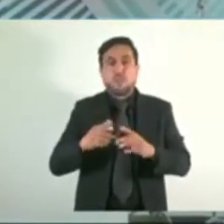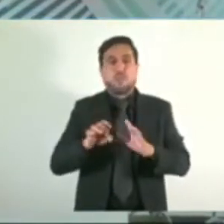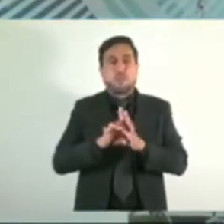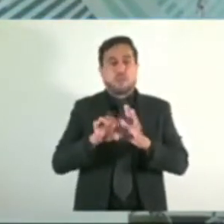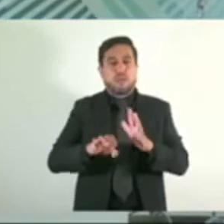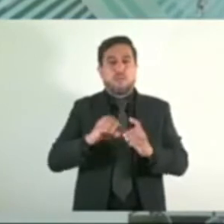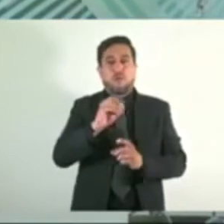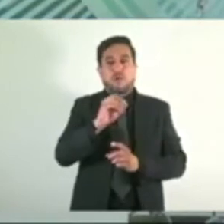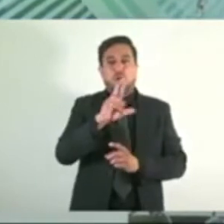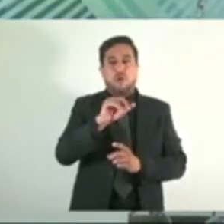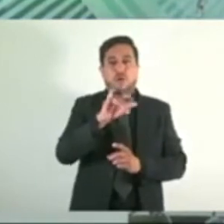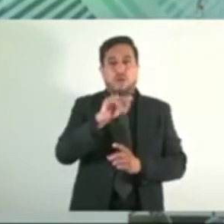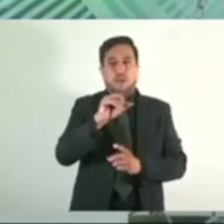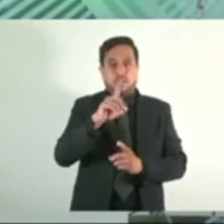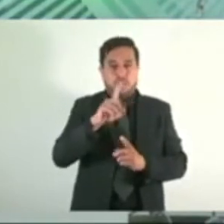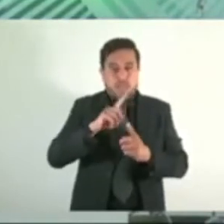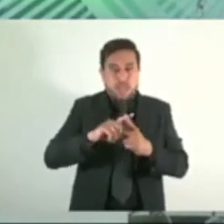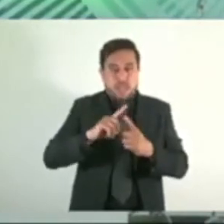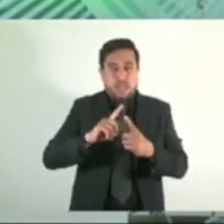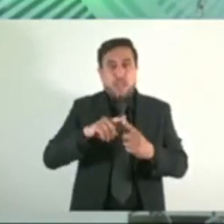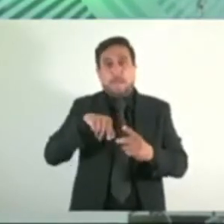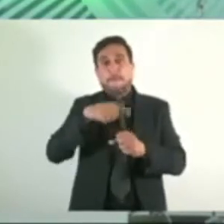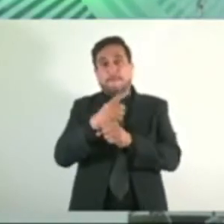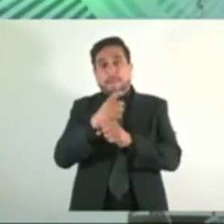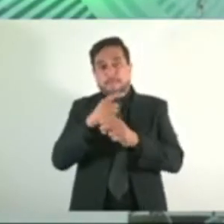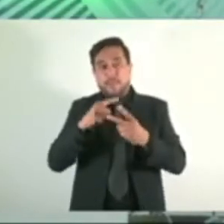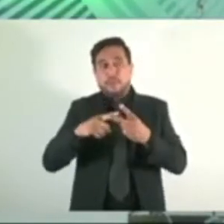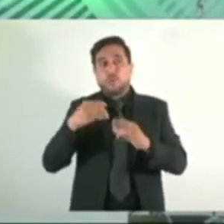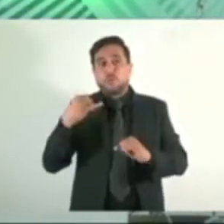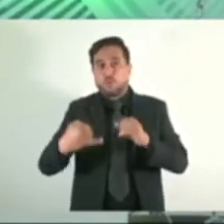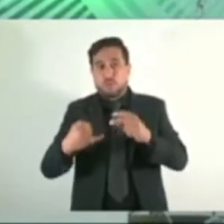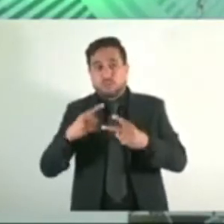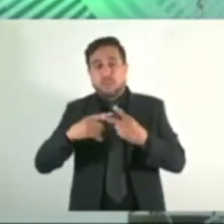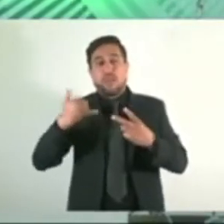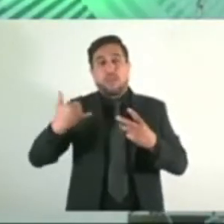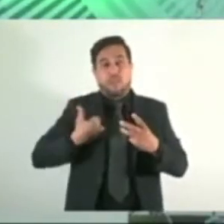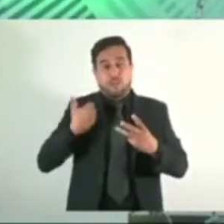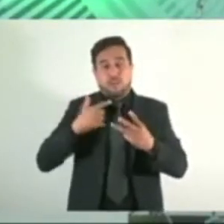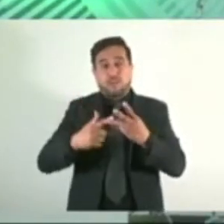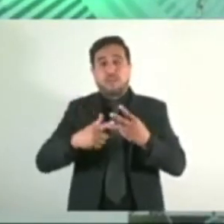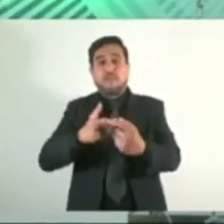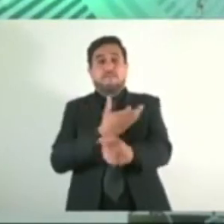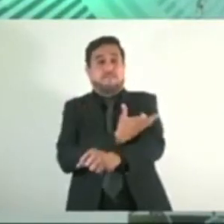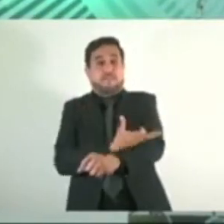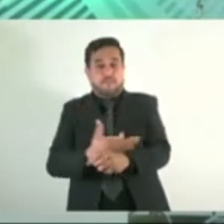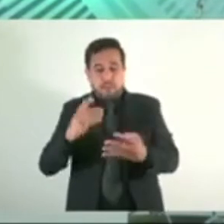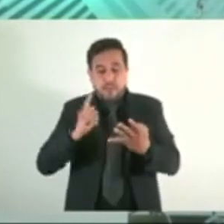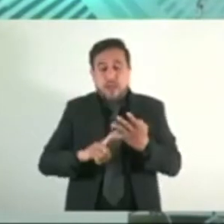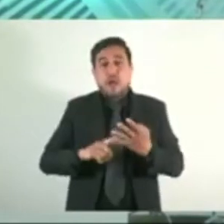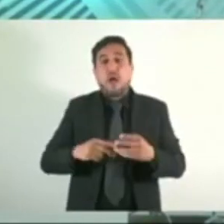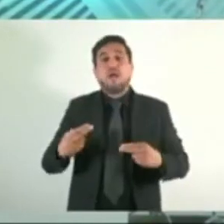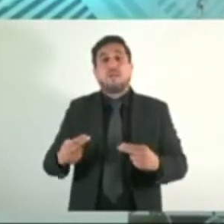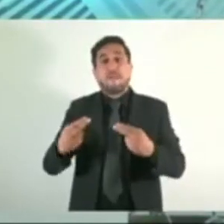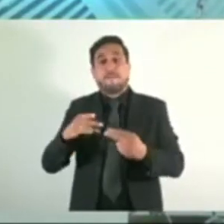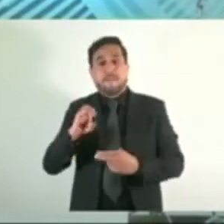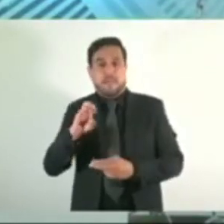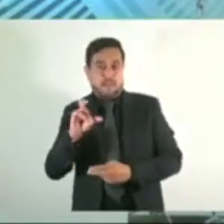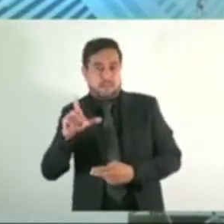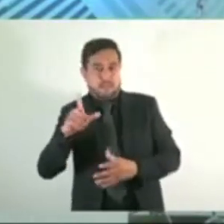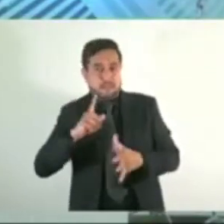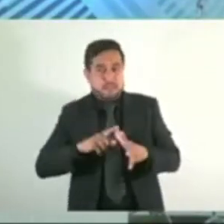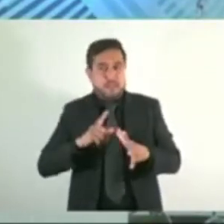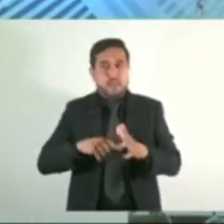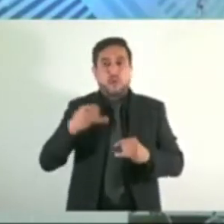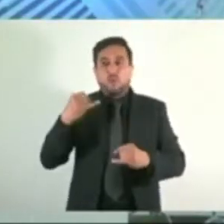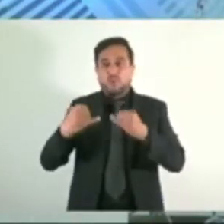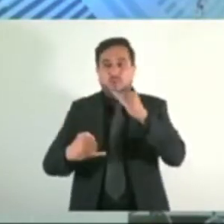oralidad, segunda instancia penal, primera instancia de justicia para adolescentes, primera instancia familiar y mercantil, ejecución penal y justicia alternativa,